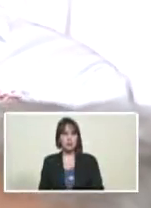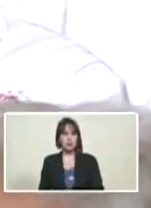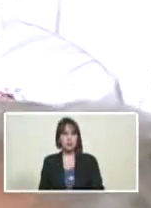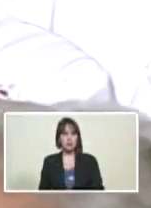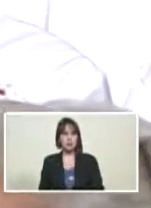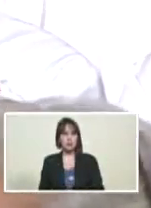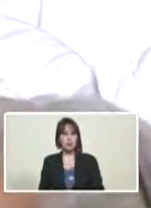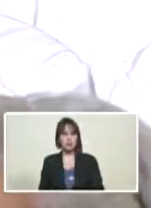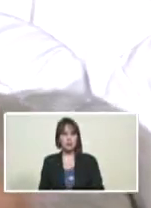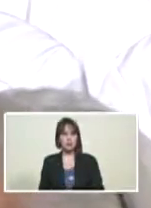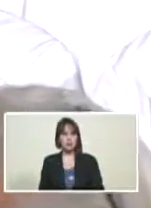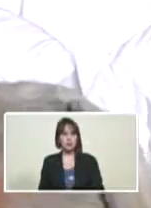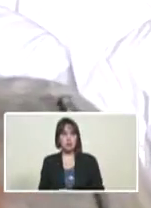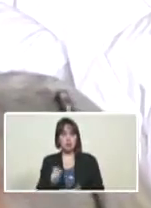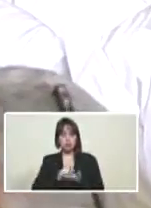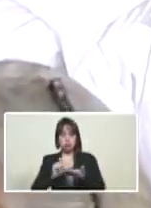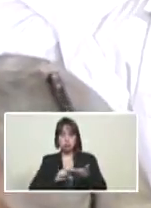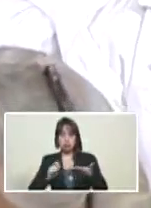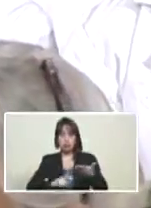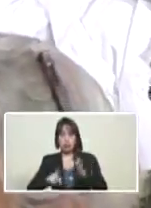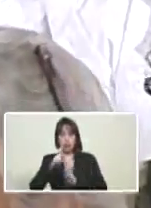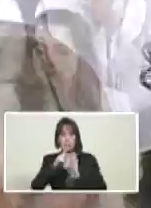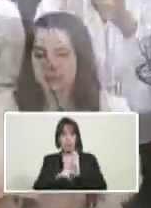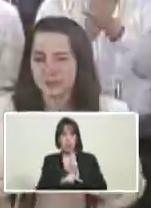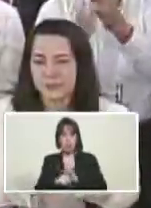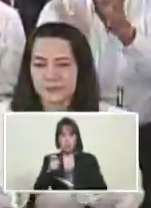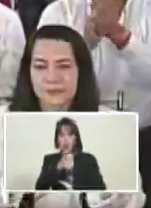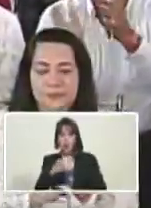Anótalo en el plan. Vamos a la búsqueda.